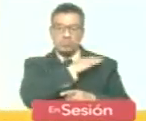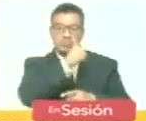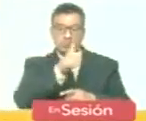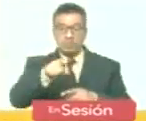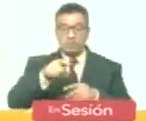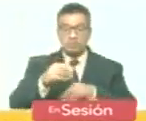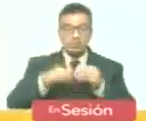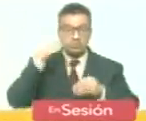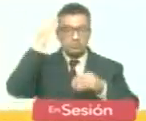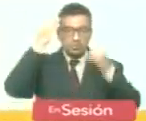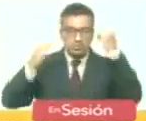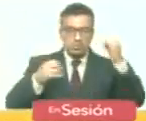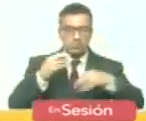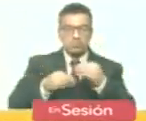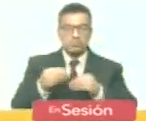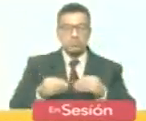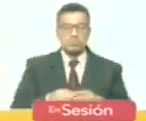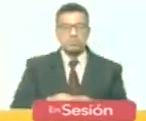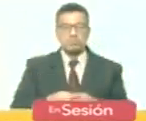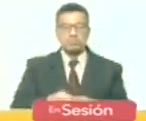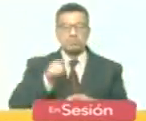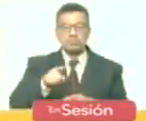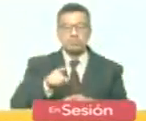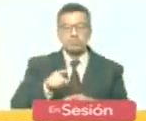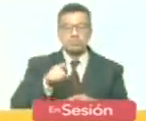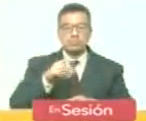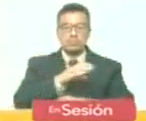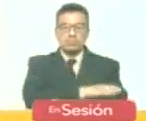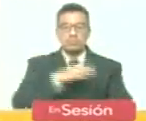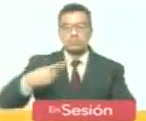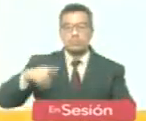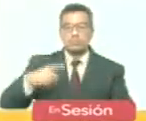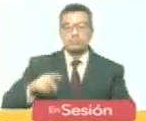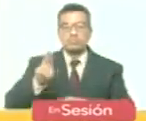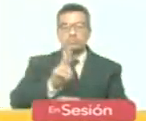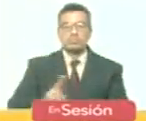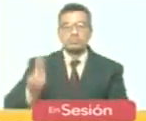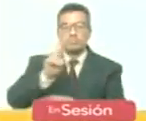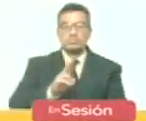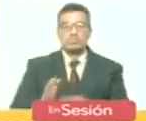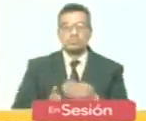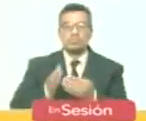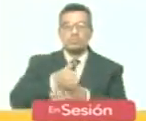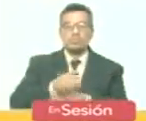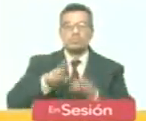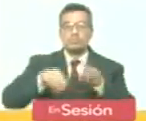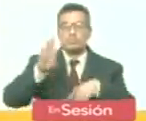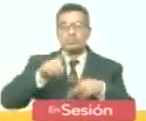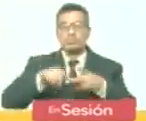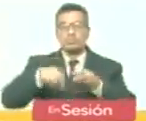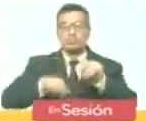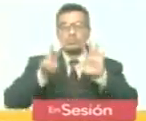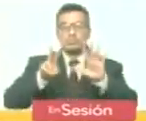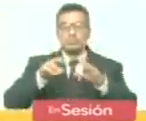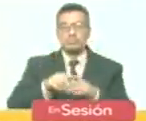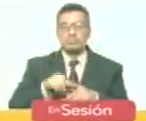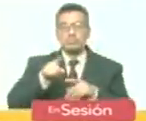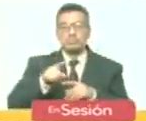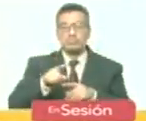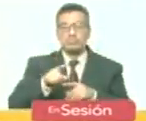operativo? Que estos partidos de la derecha utilizaron la guarimba del 14 y del 17